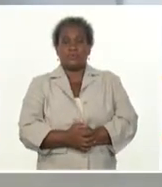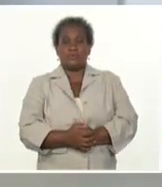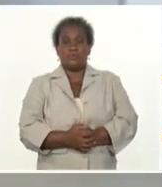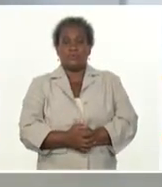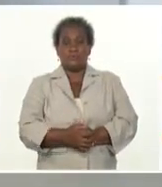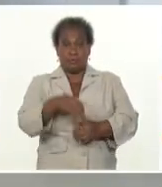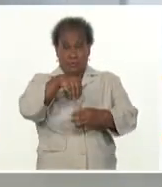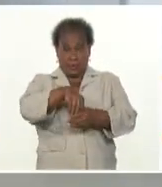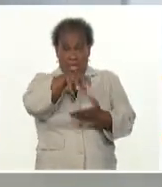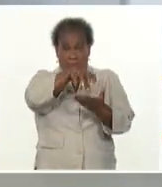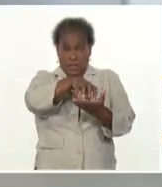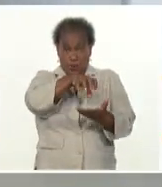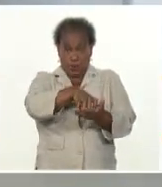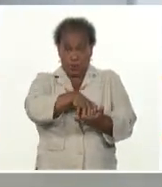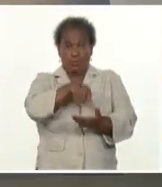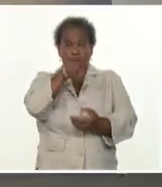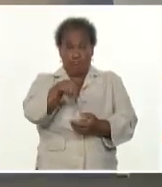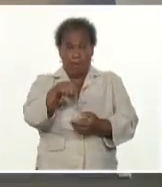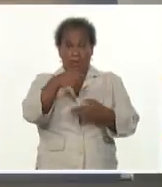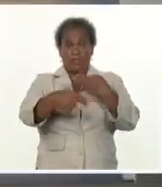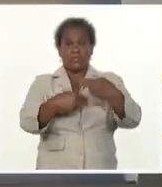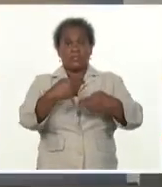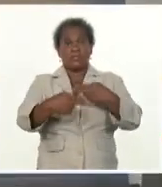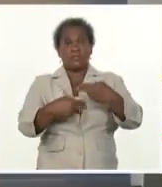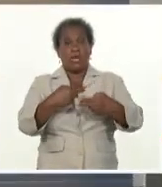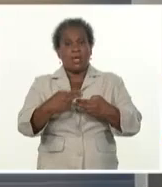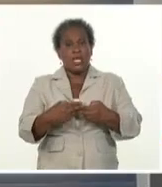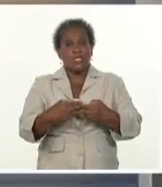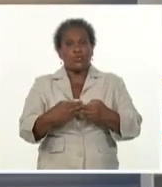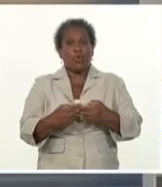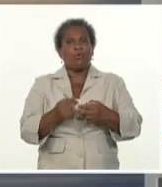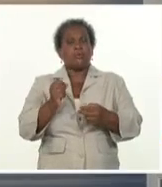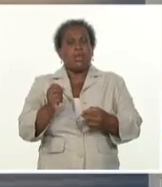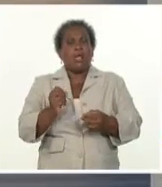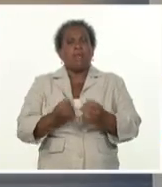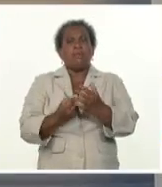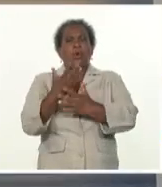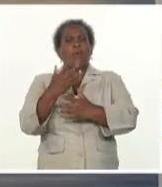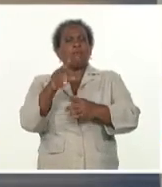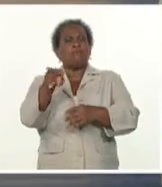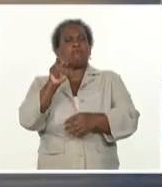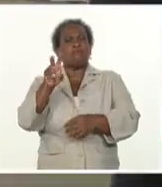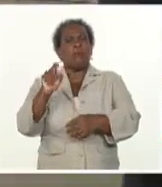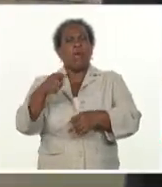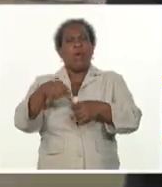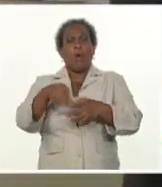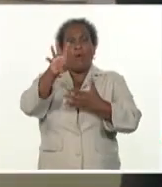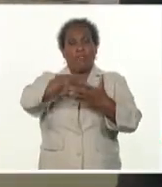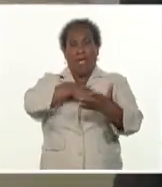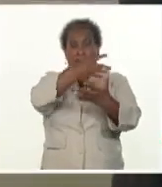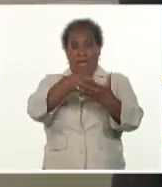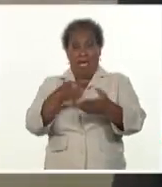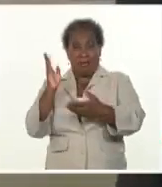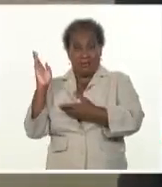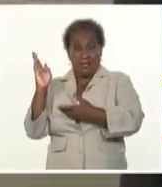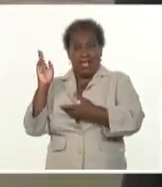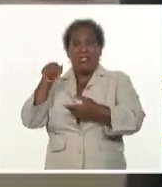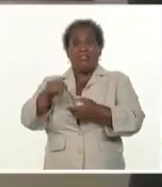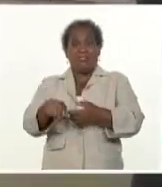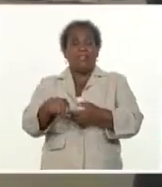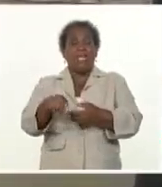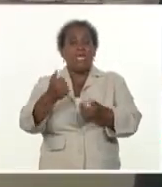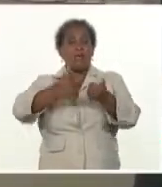En este instituto se han realizado numerosos descubrimientos, tales como los más nuevos elementos de la tabla periódica, conocidos